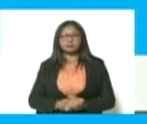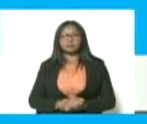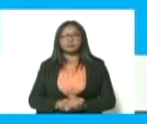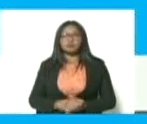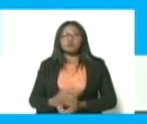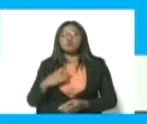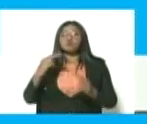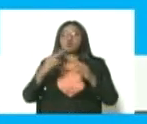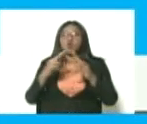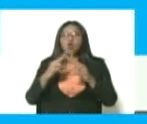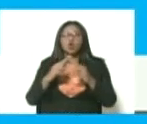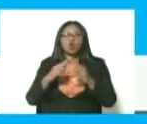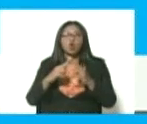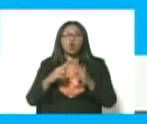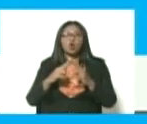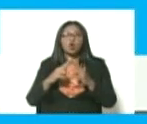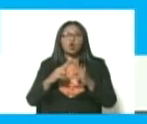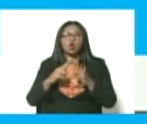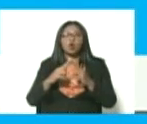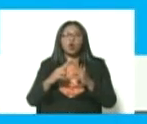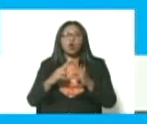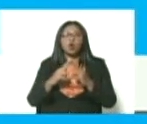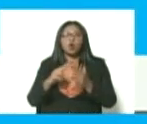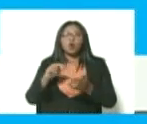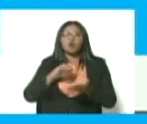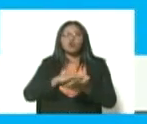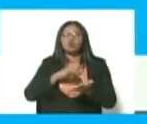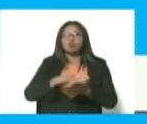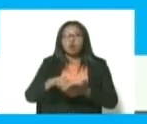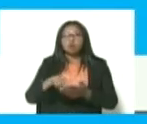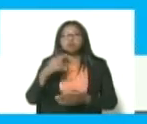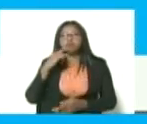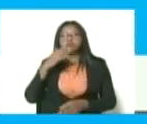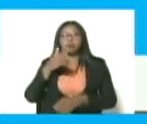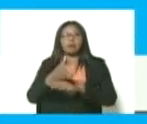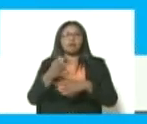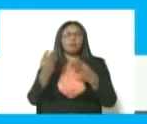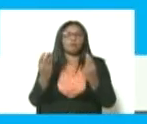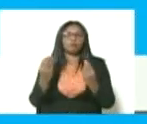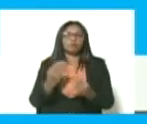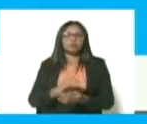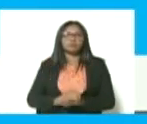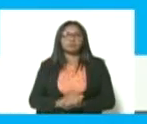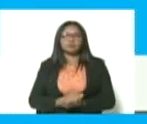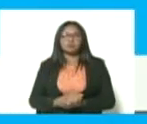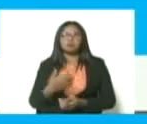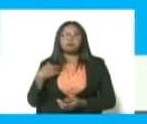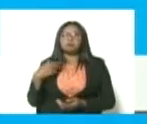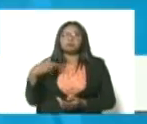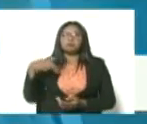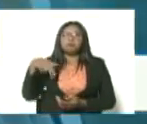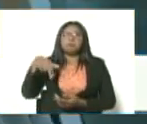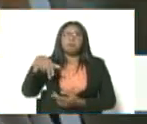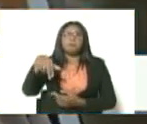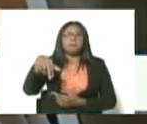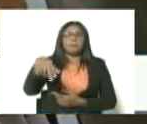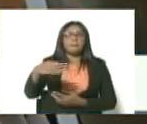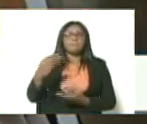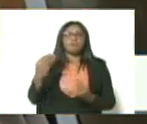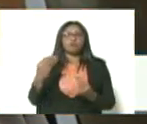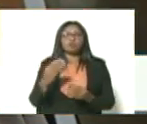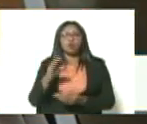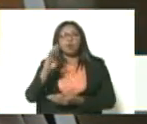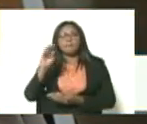Conozco bien Nueva York, muy bien. He manejado, ¿verdad, Silvia? Nueva York, la he caminado bastante.